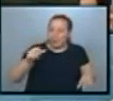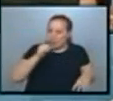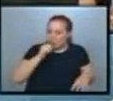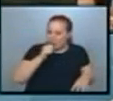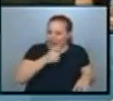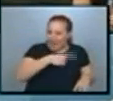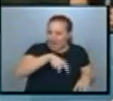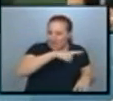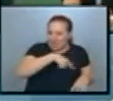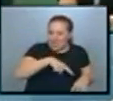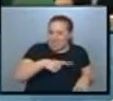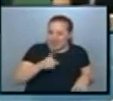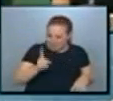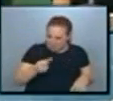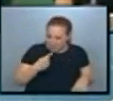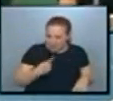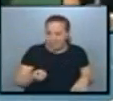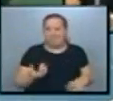lo que decís?